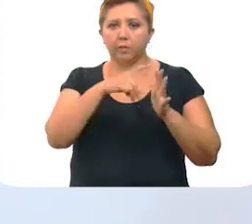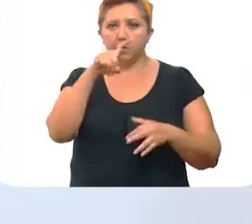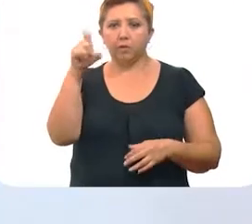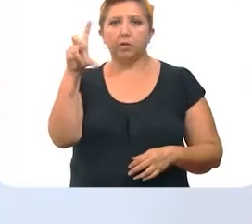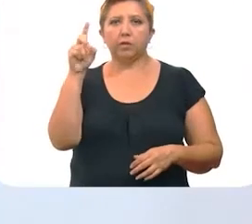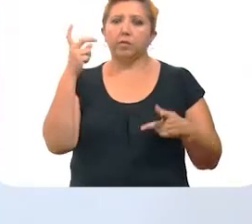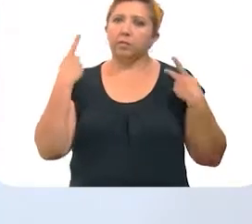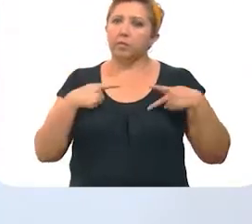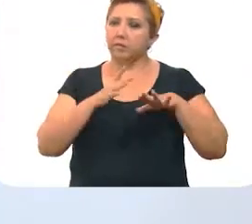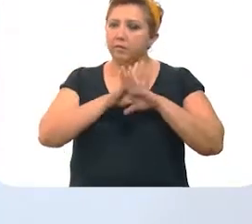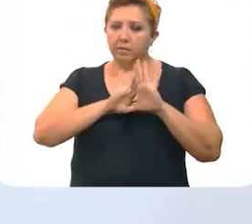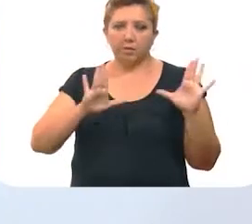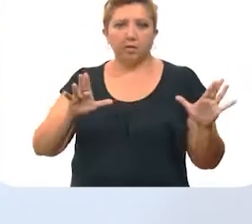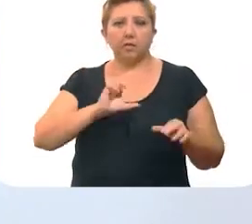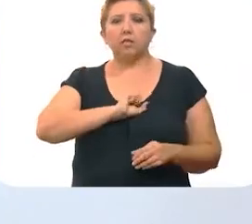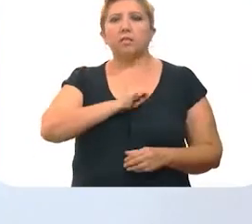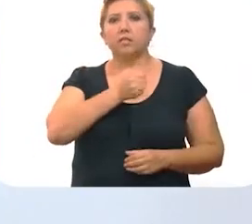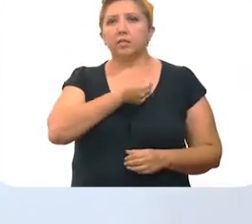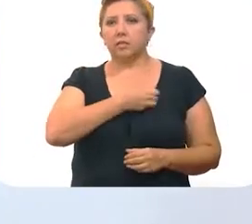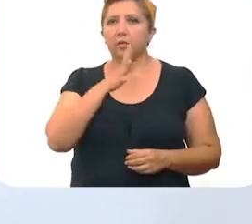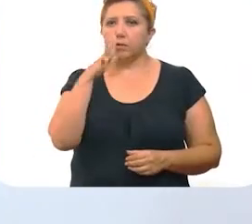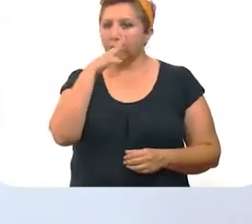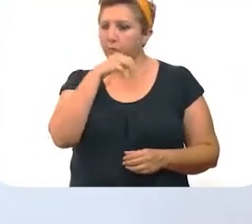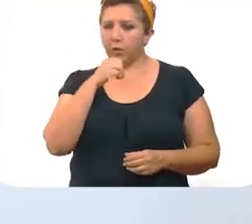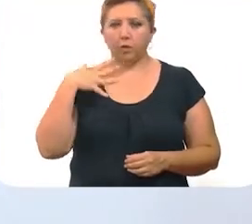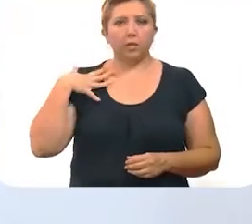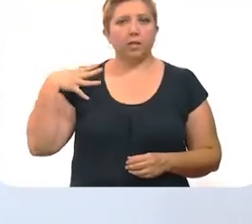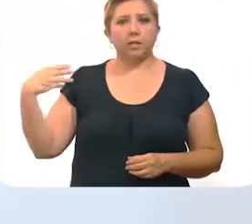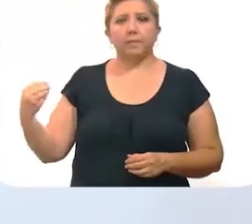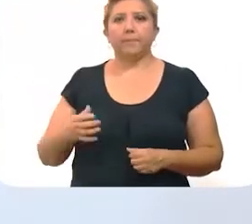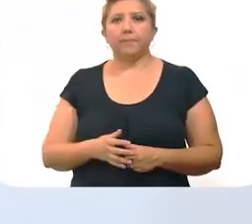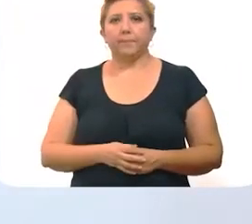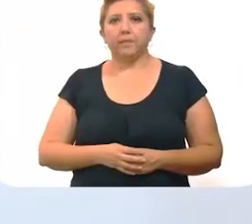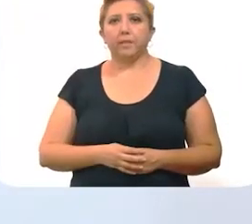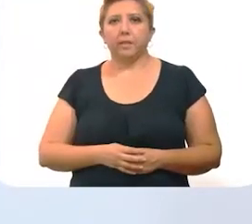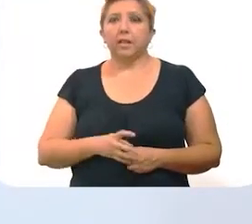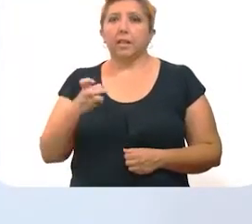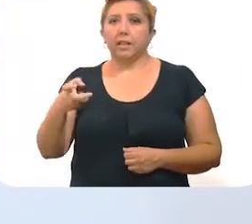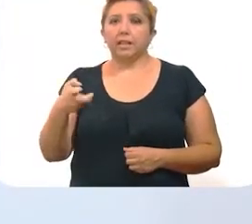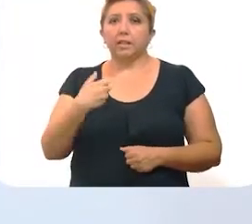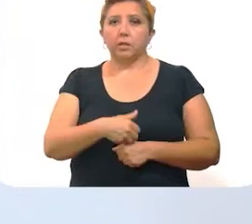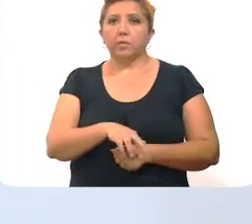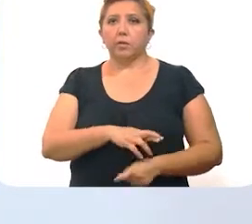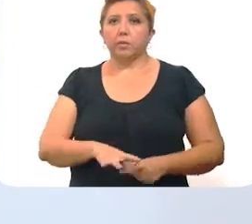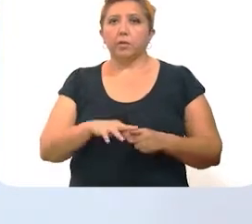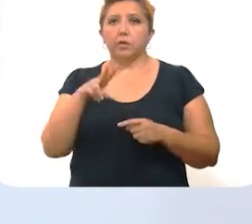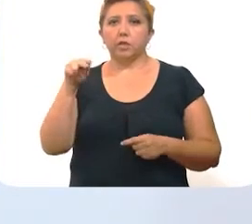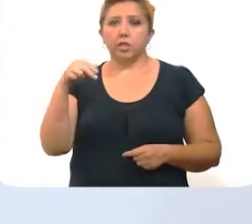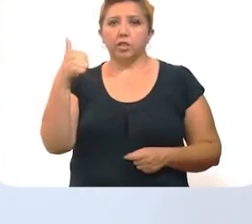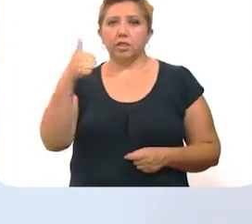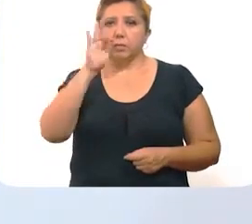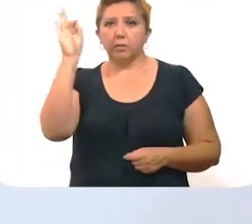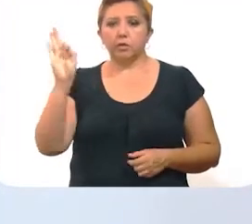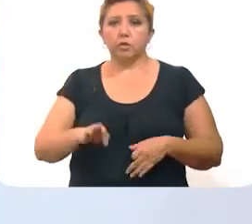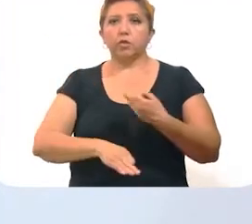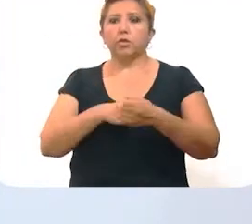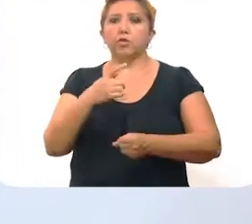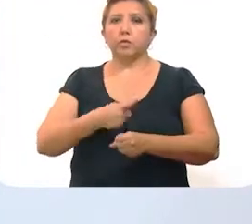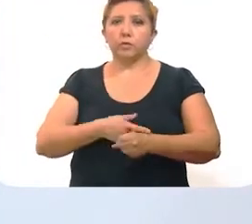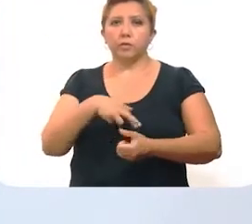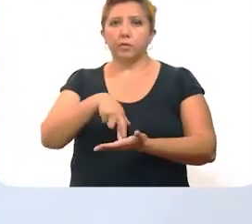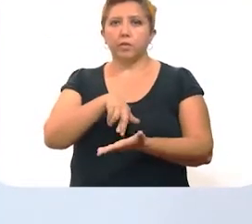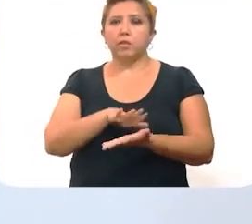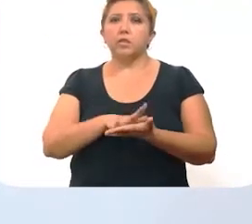25.130 pacientes ya se recuperaron, no presentan síntomas ni pueden contagiar. Esta cifra representa el 86% del total de